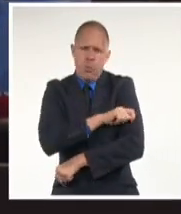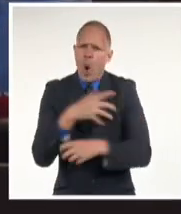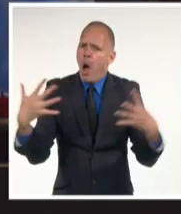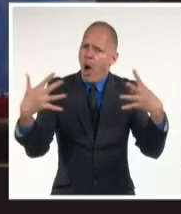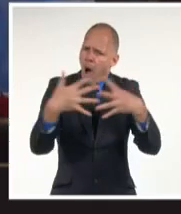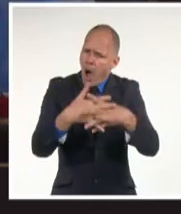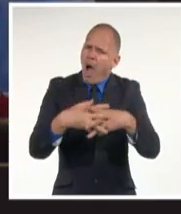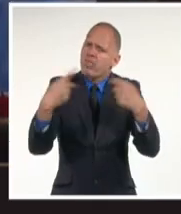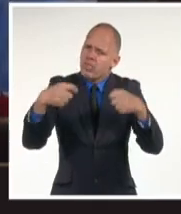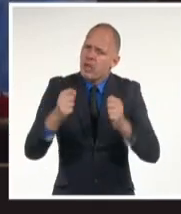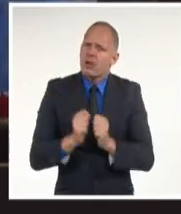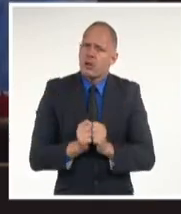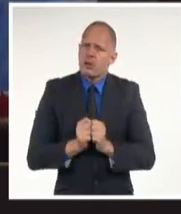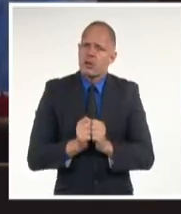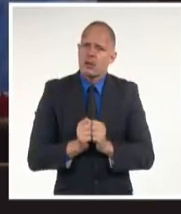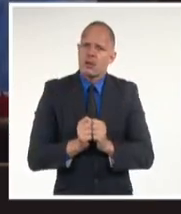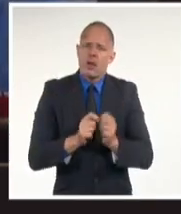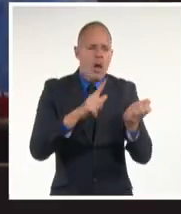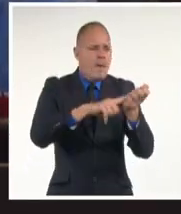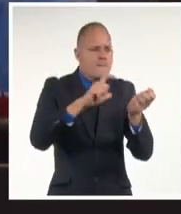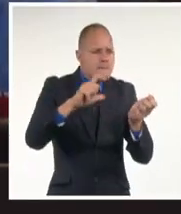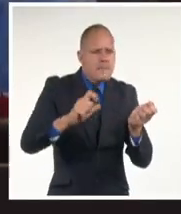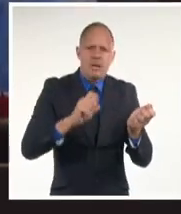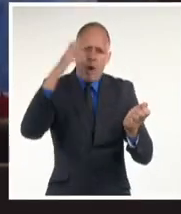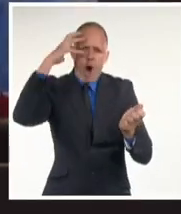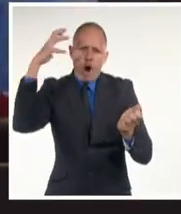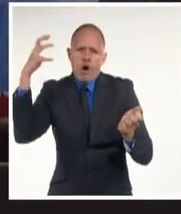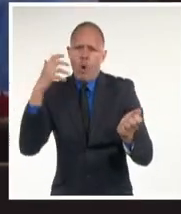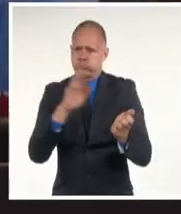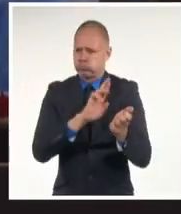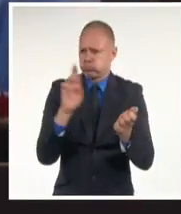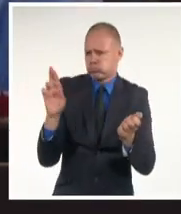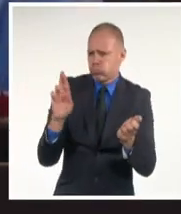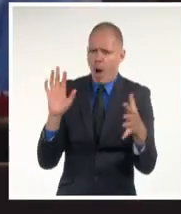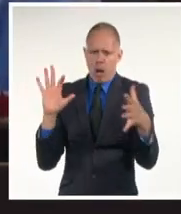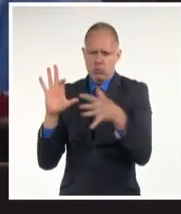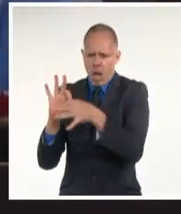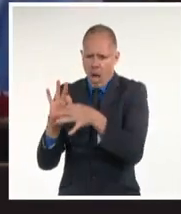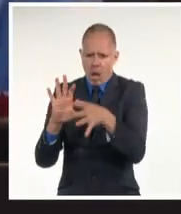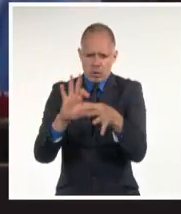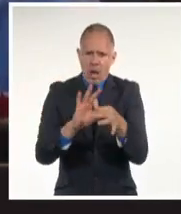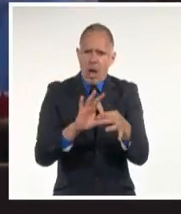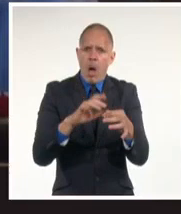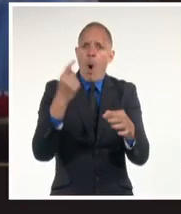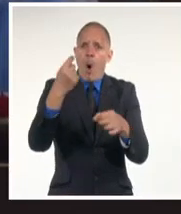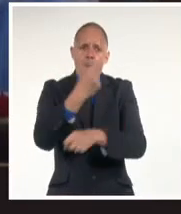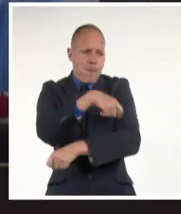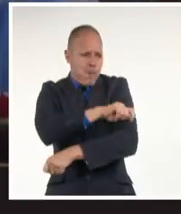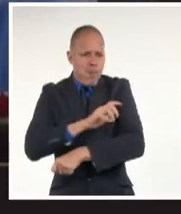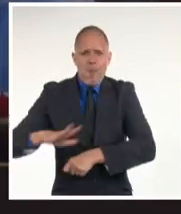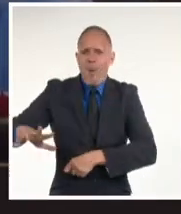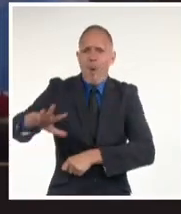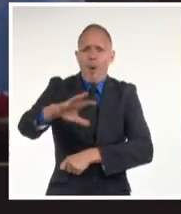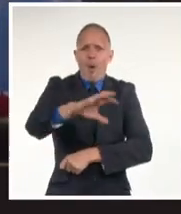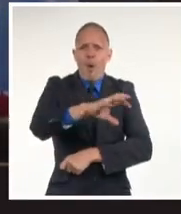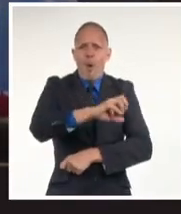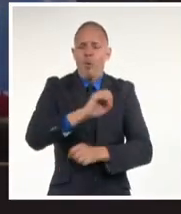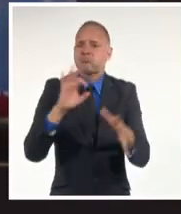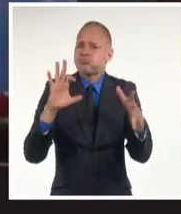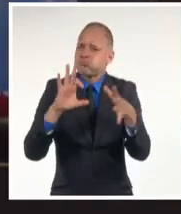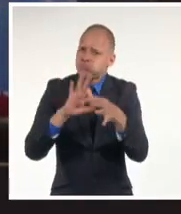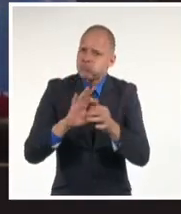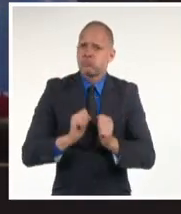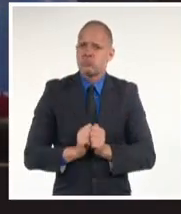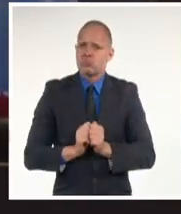al partido, al gobierno y la revolución y a la irrevocable decisión de construir